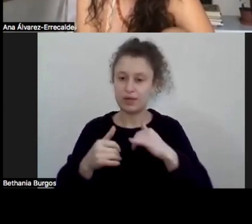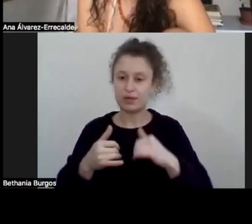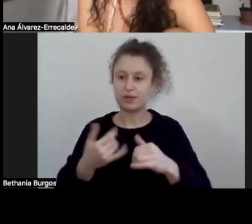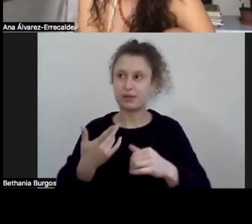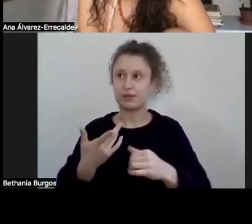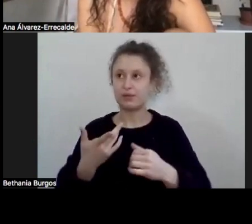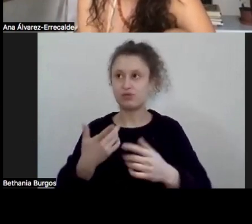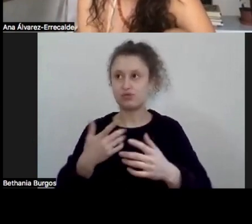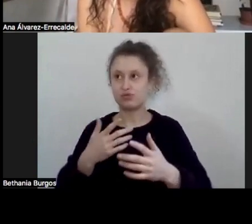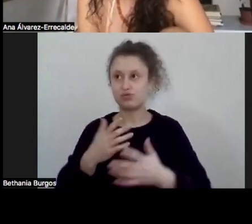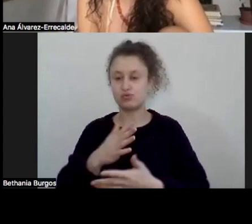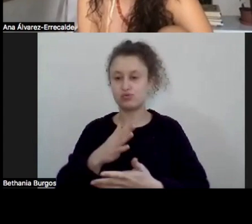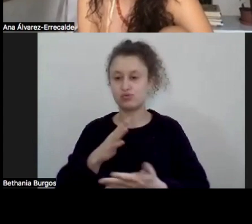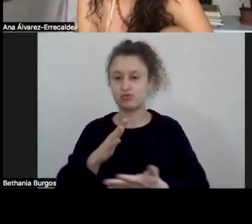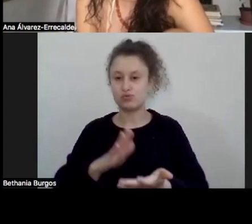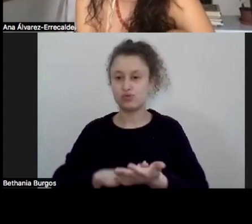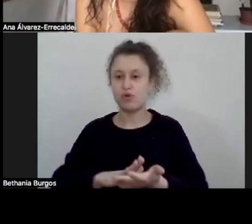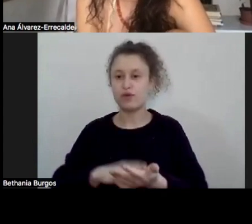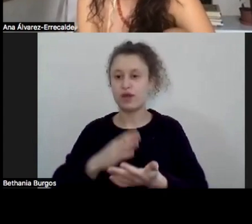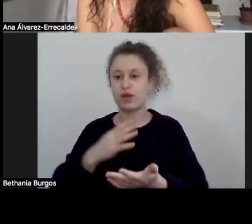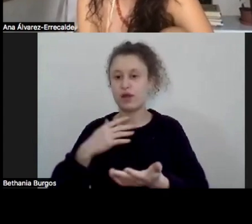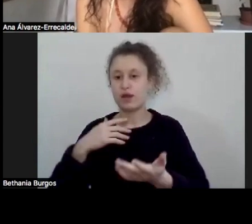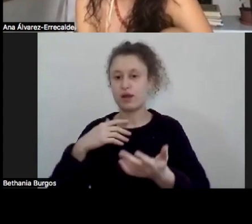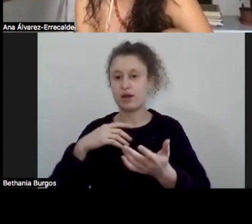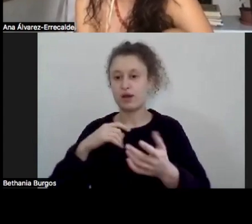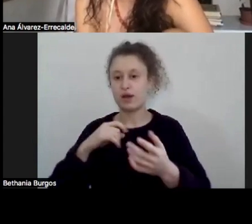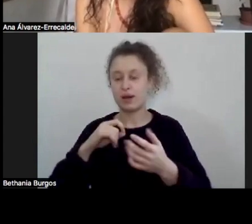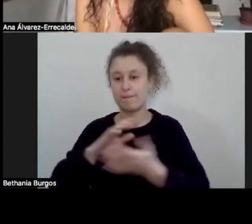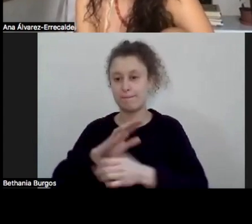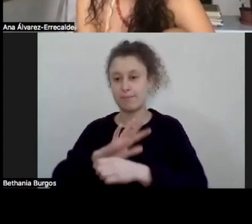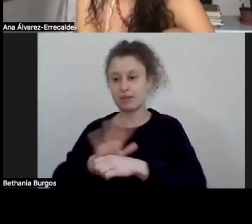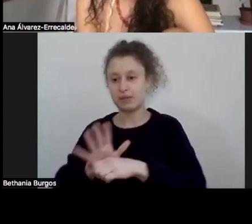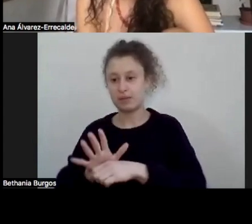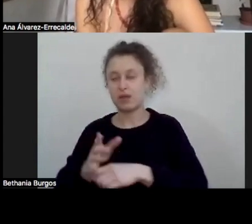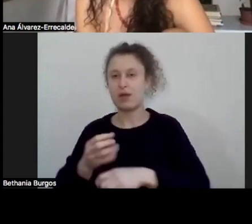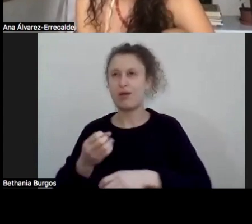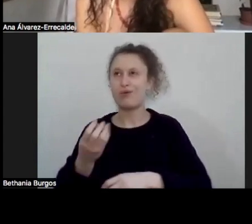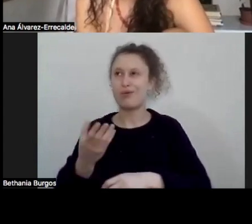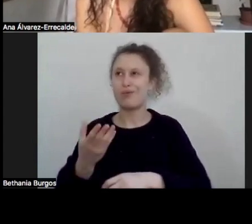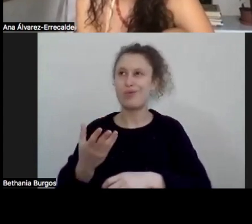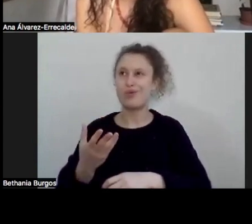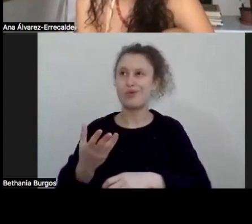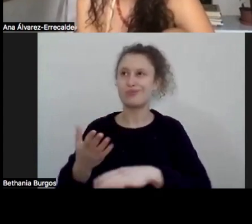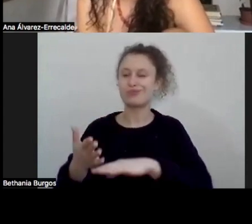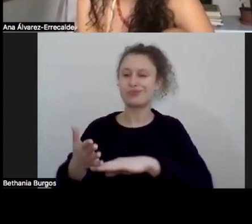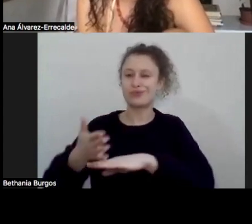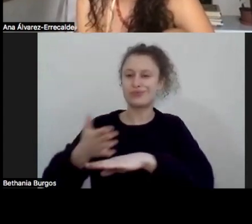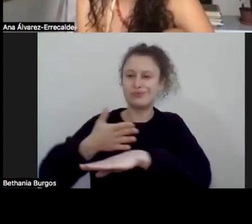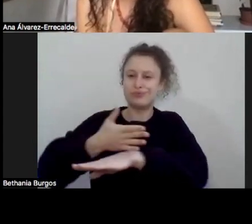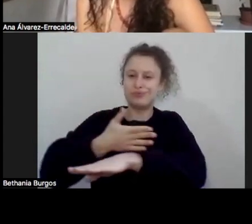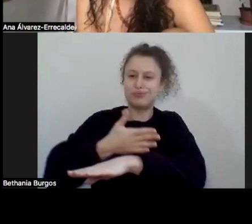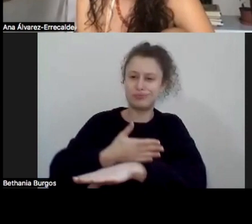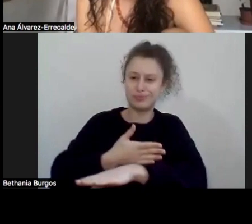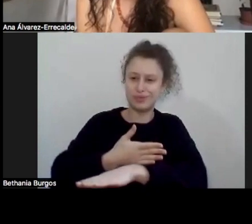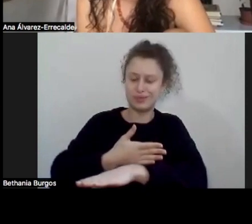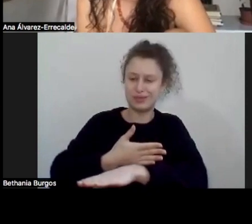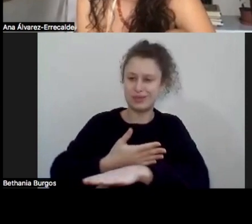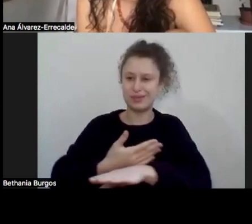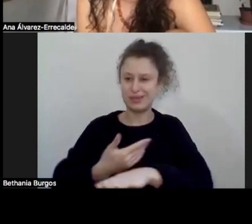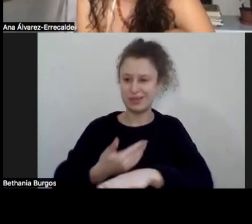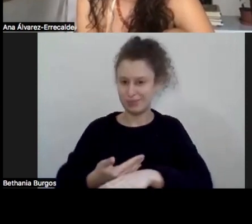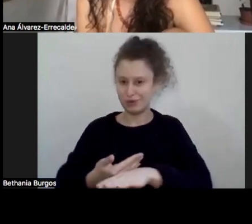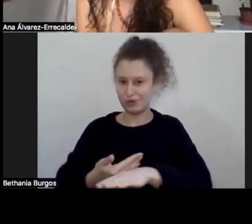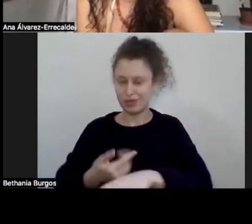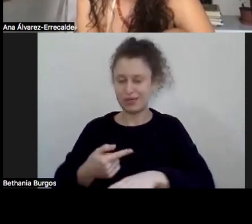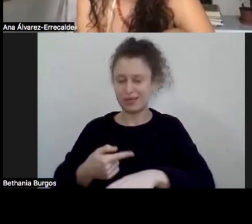cómo retrocedimos en todos los avances que habíamos logrado a la hora de nombrar la discapacidad y los cuidados y el